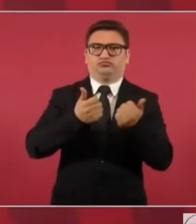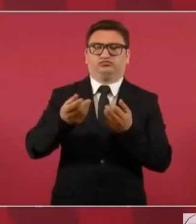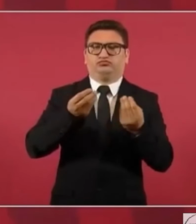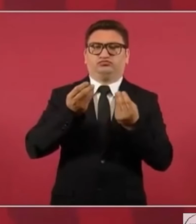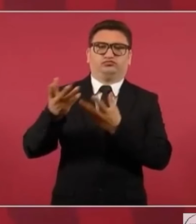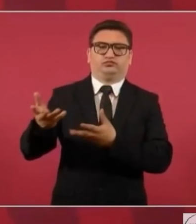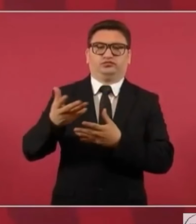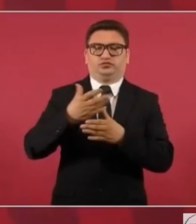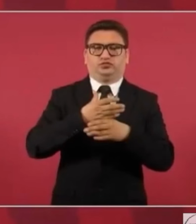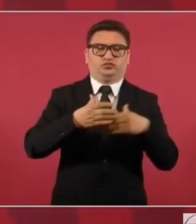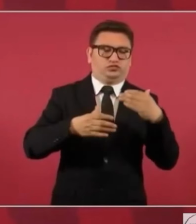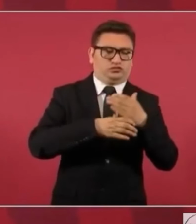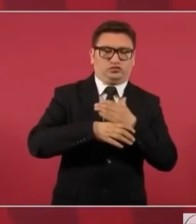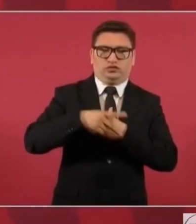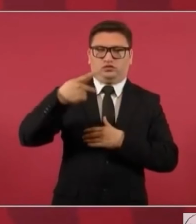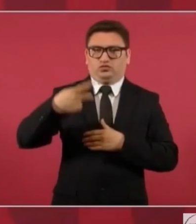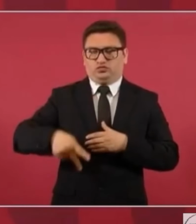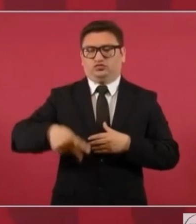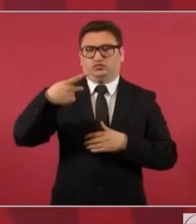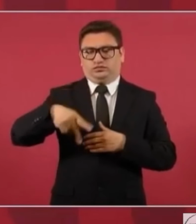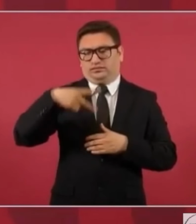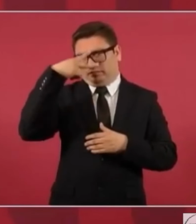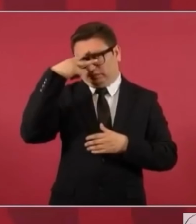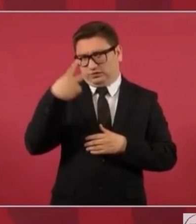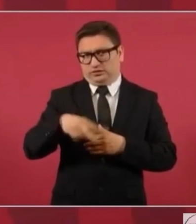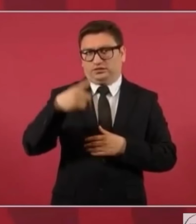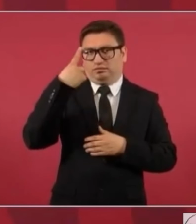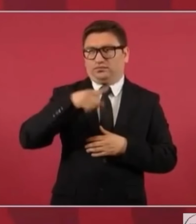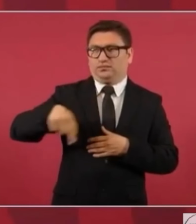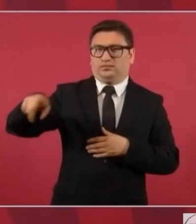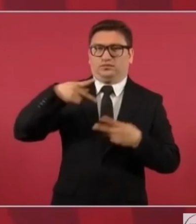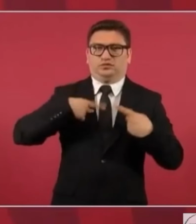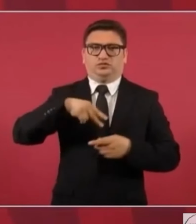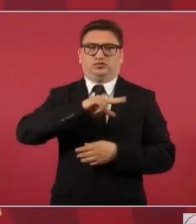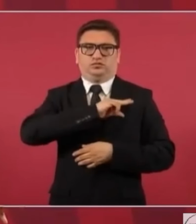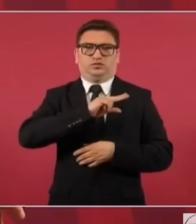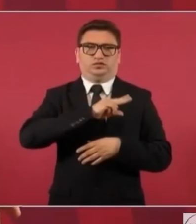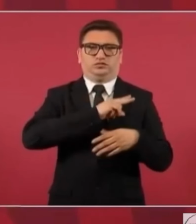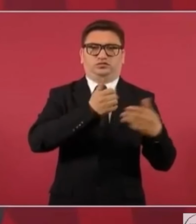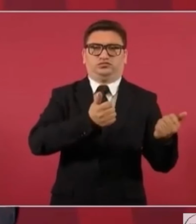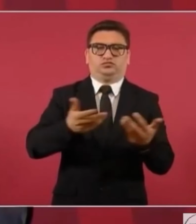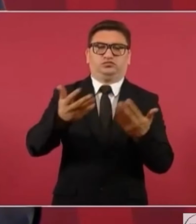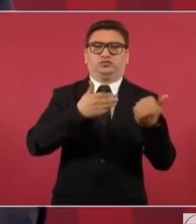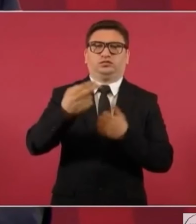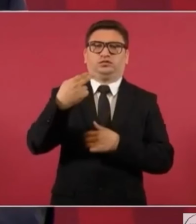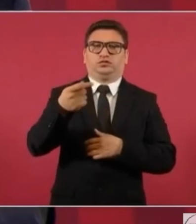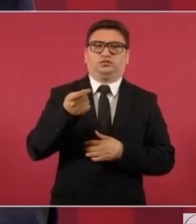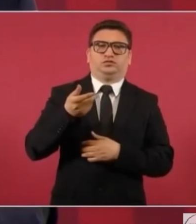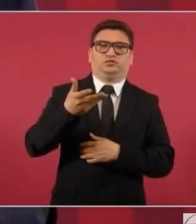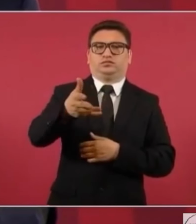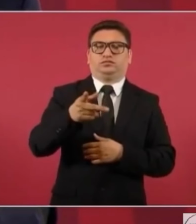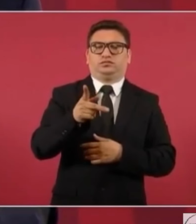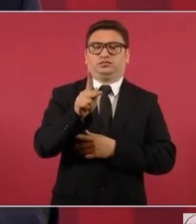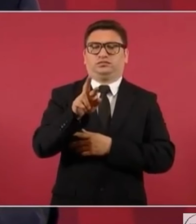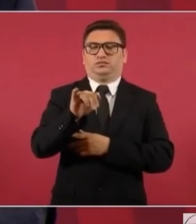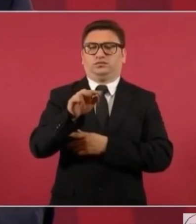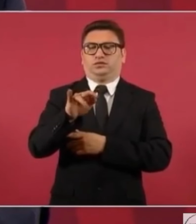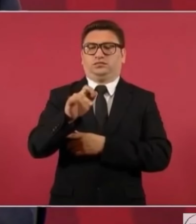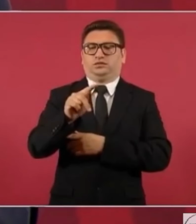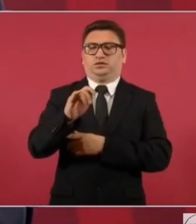de bienes de la nación a particulares, lo que se llama privatización.